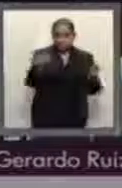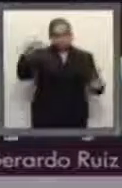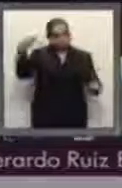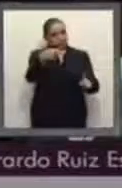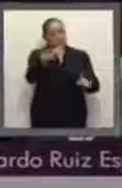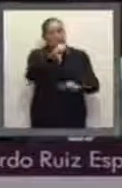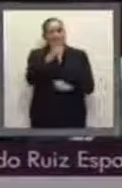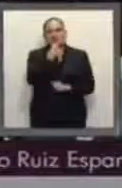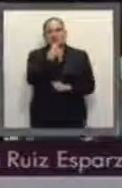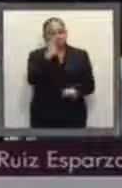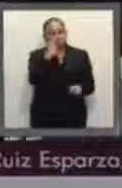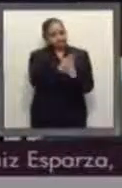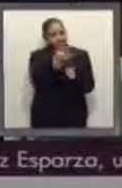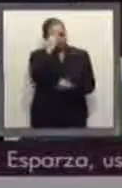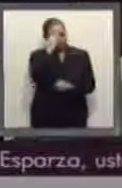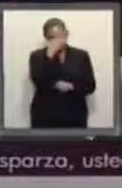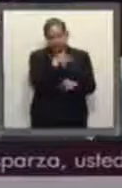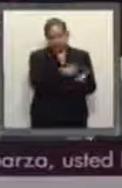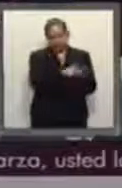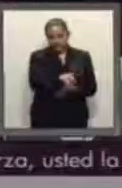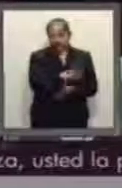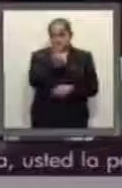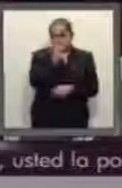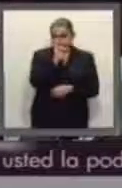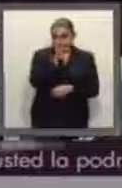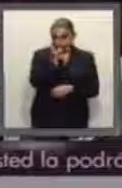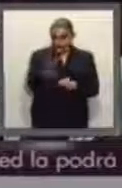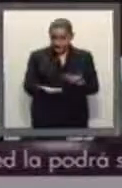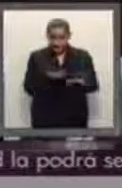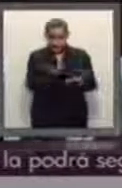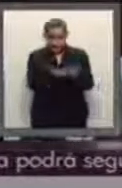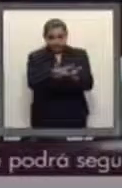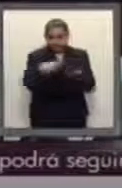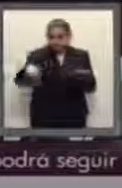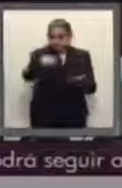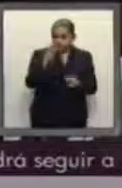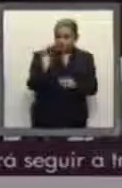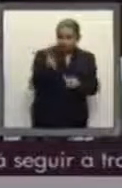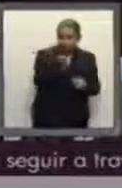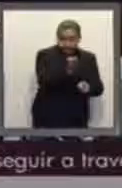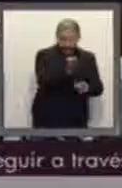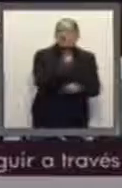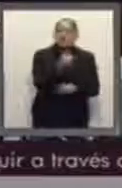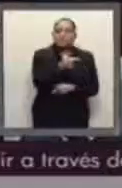esta redacción alternativa se aprobara, bueno, nuestro punto